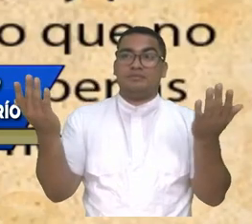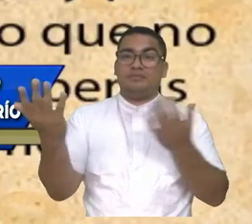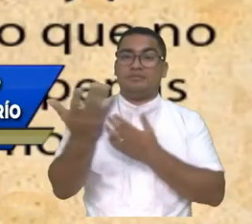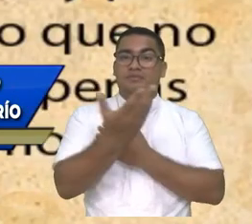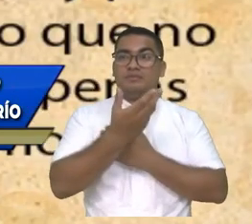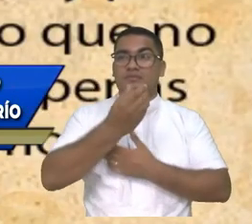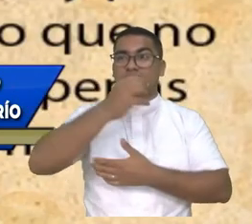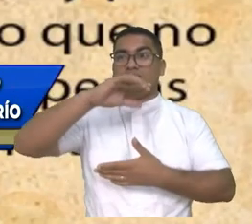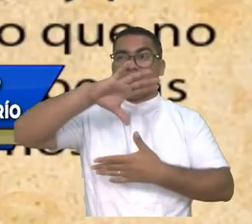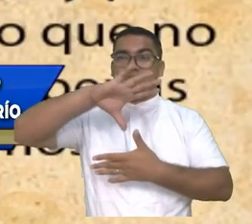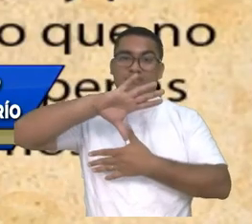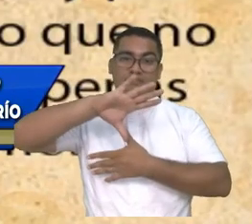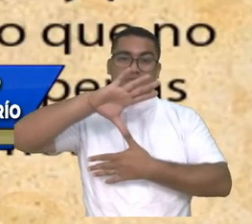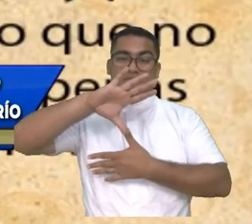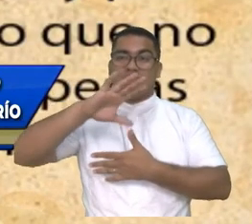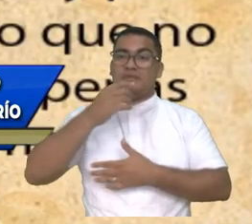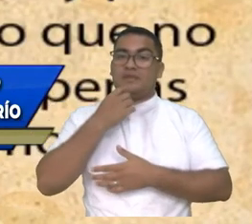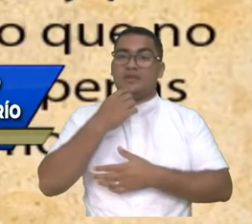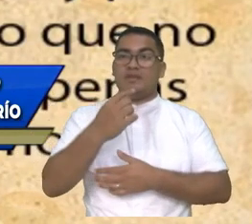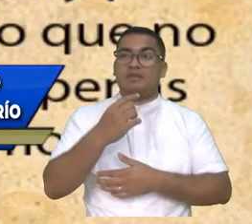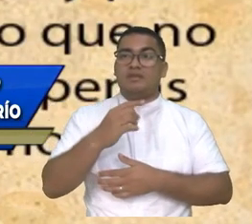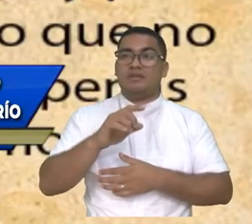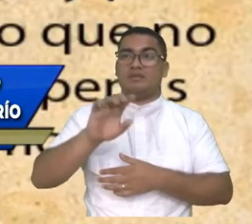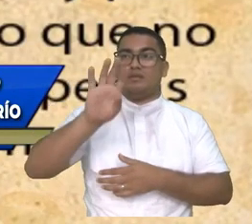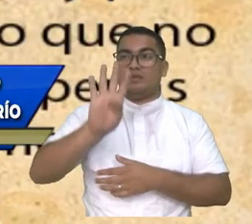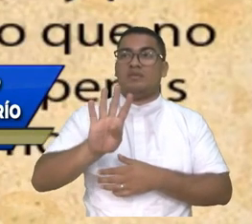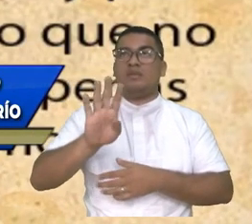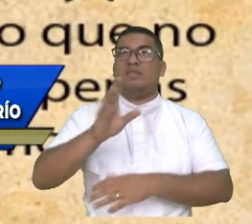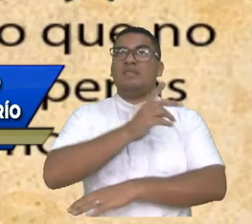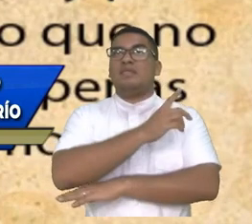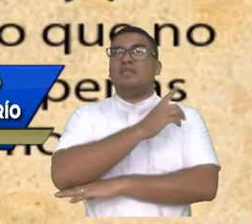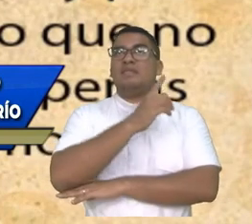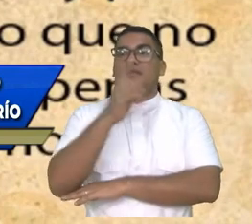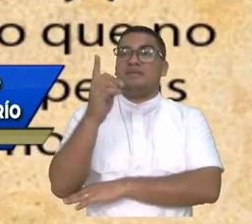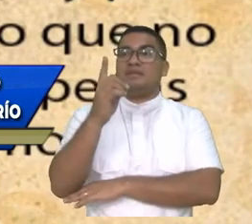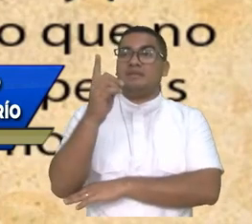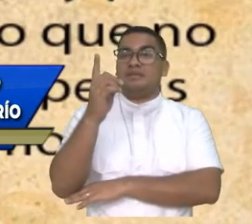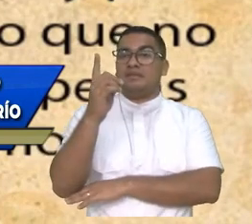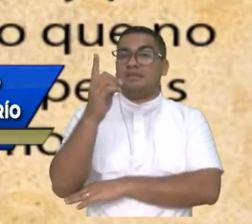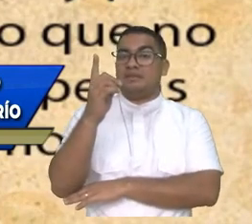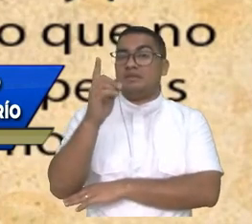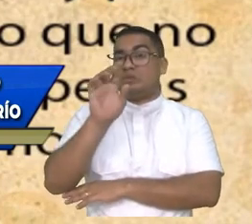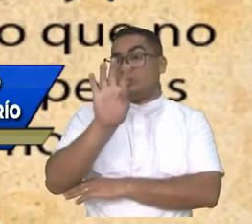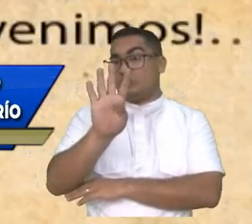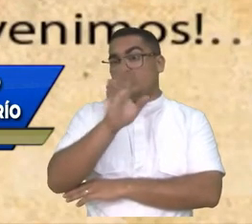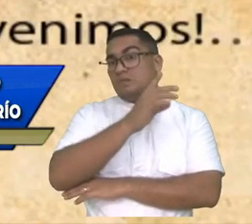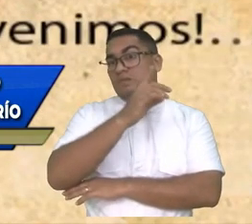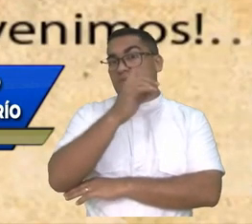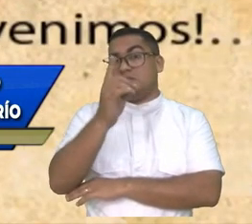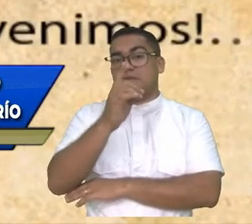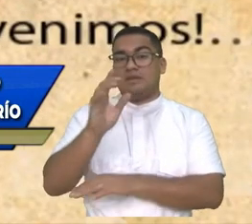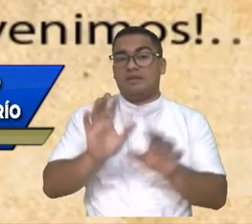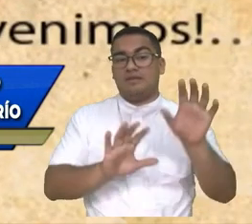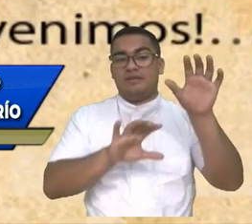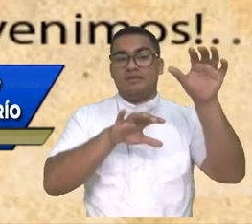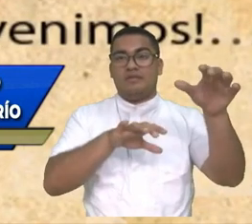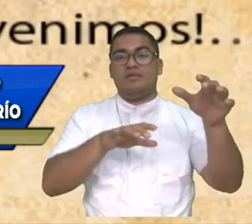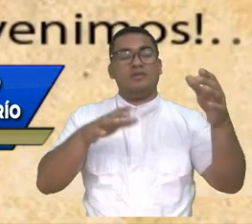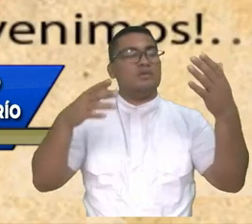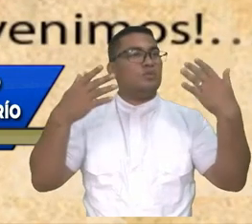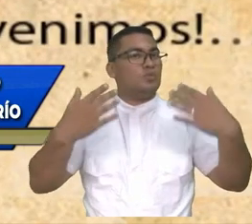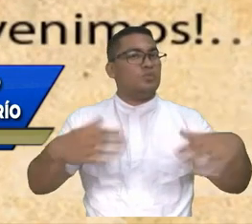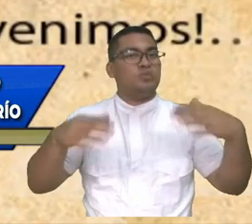nuestra América. Fueron 4 días en que verdaderamente León